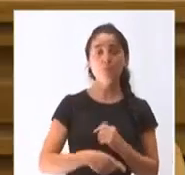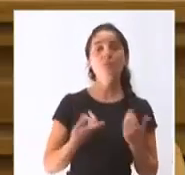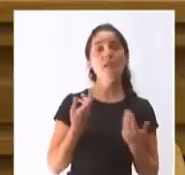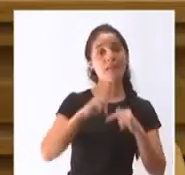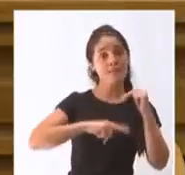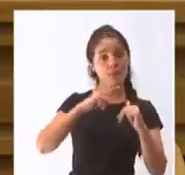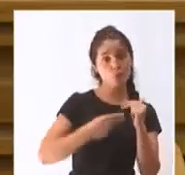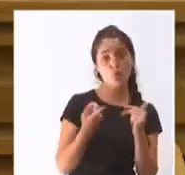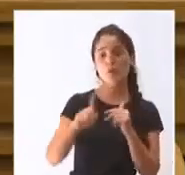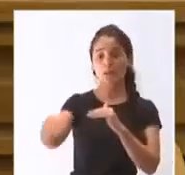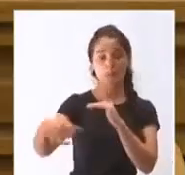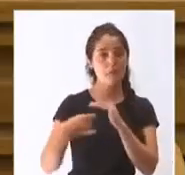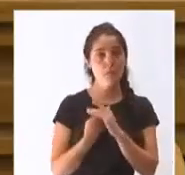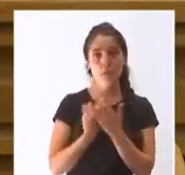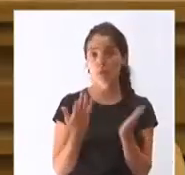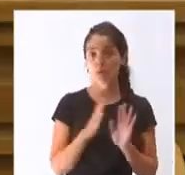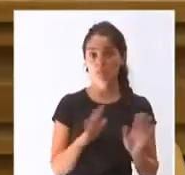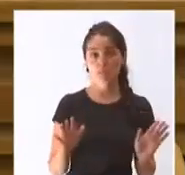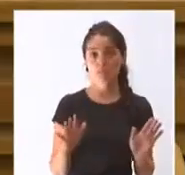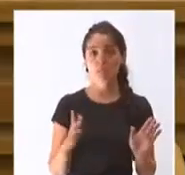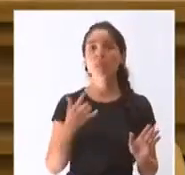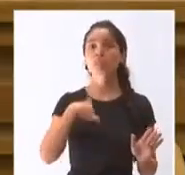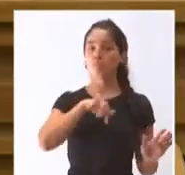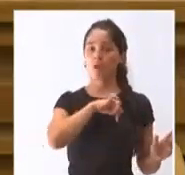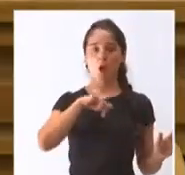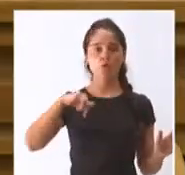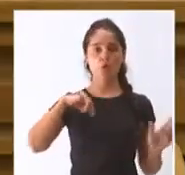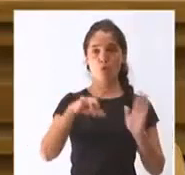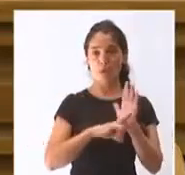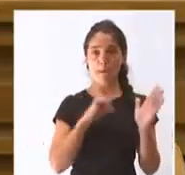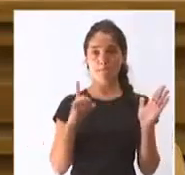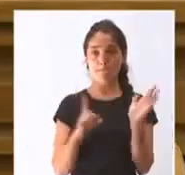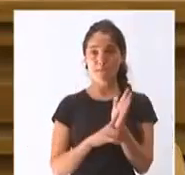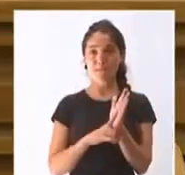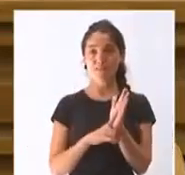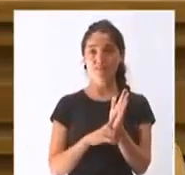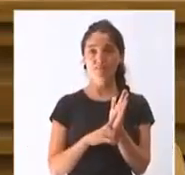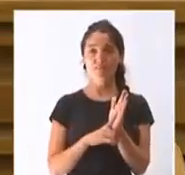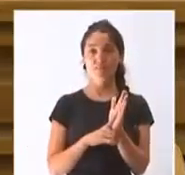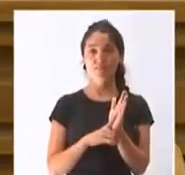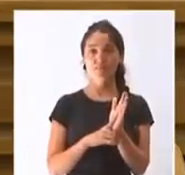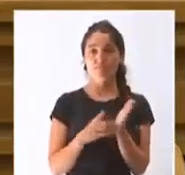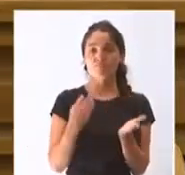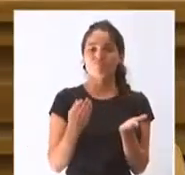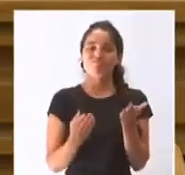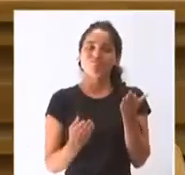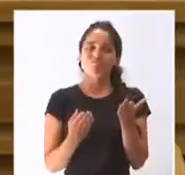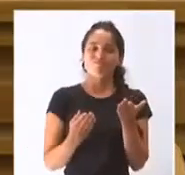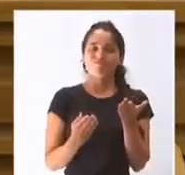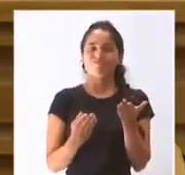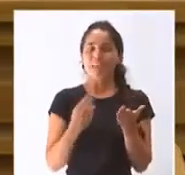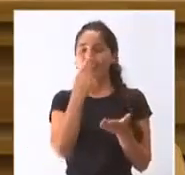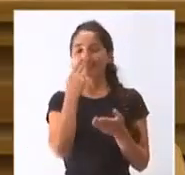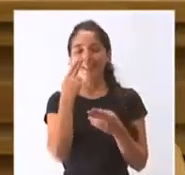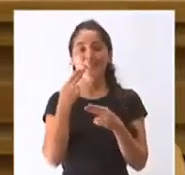sin ningún tipo de complejo y sobre todo con autonomía plena respecto de intereses de partido esto vaya por